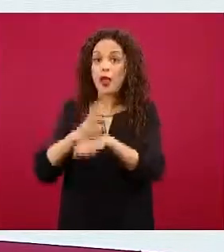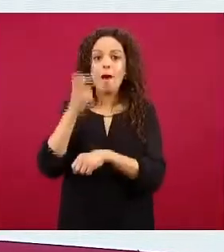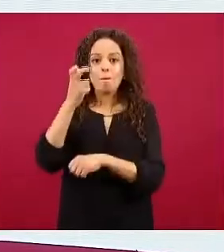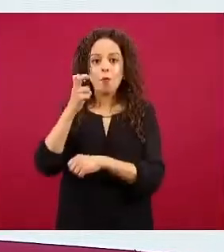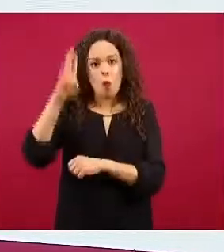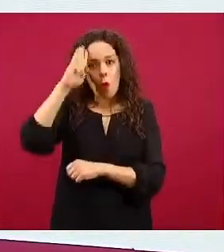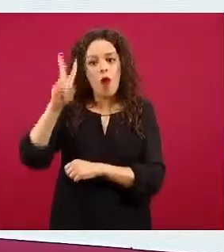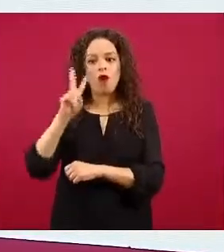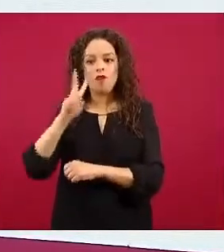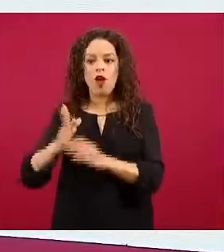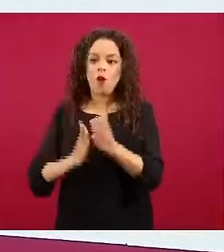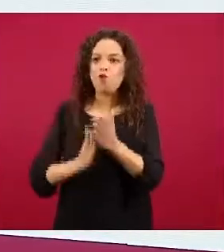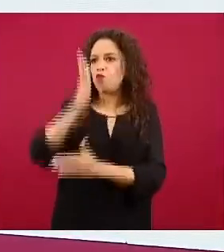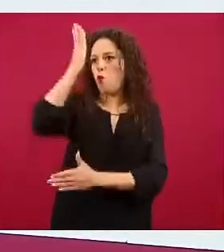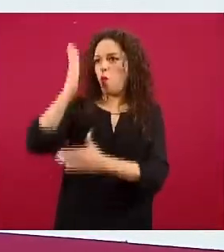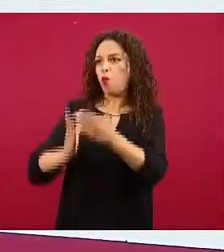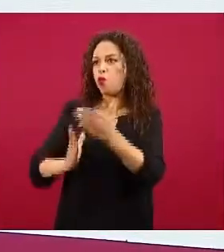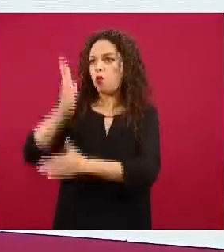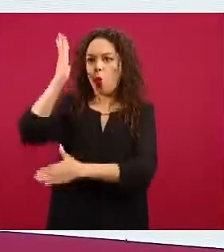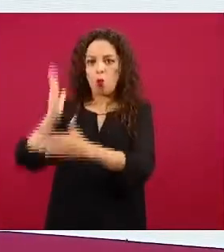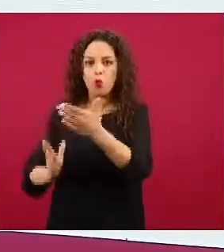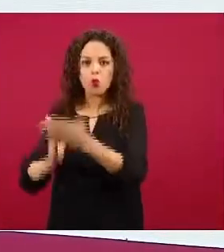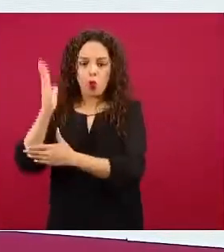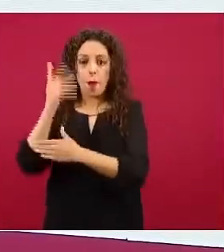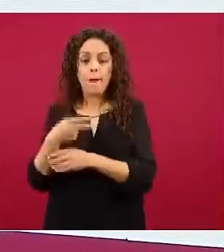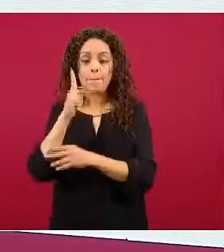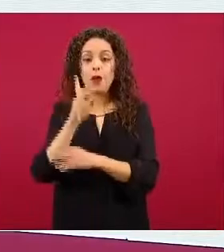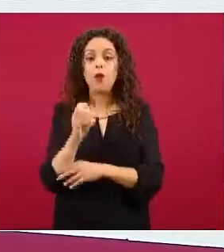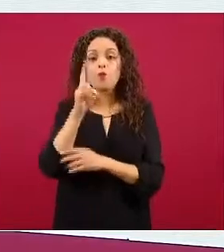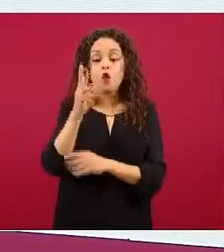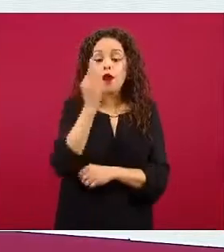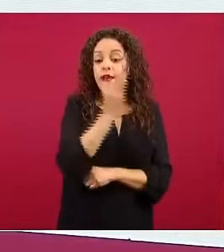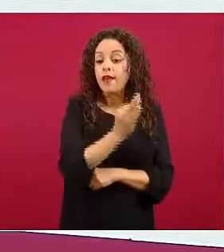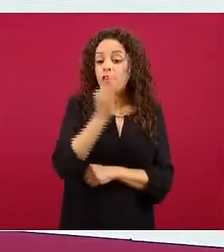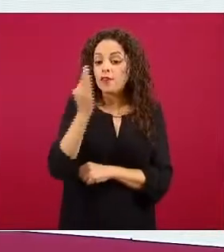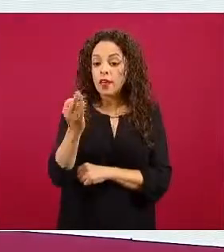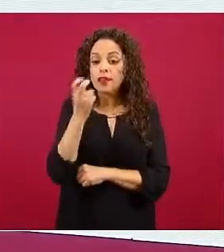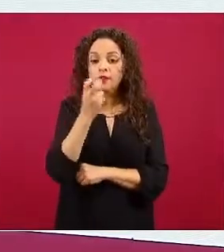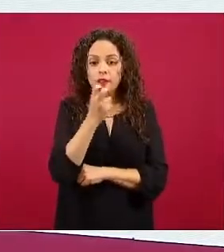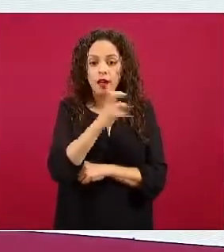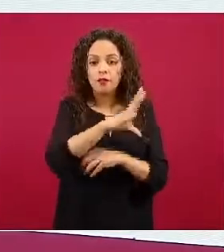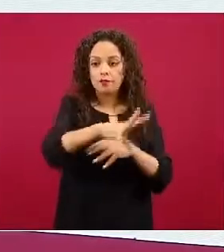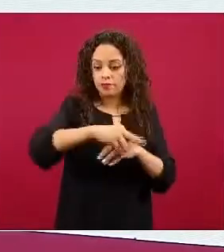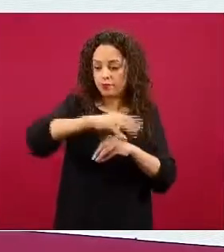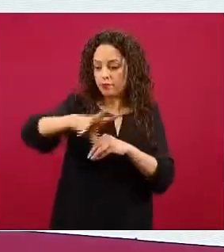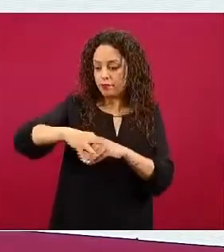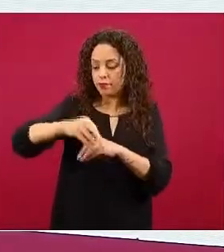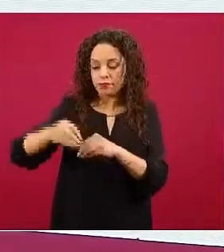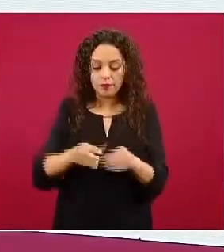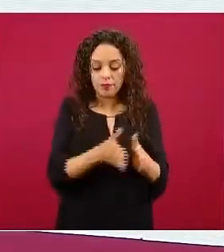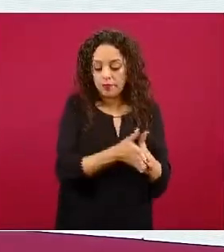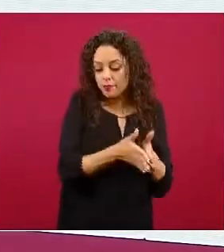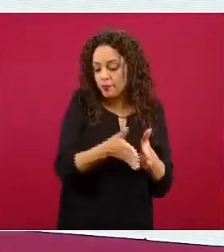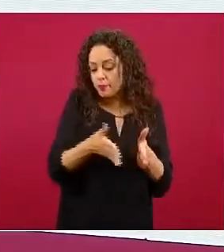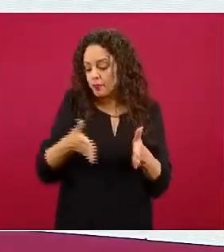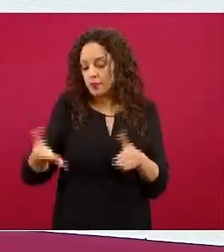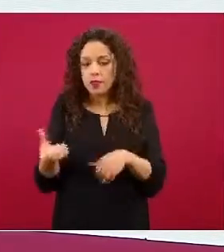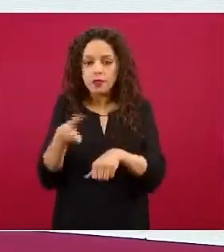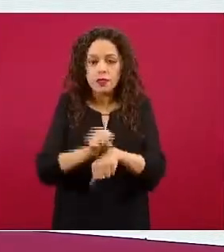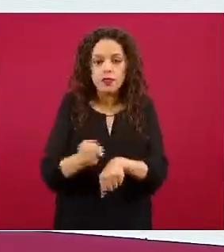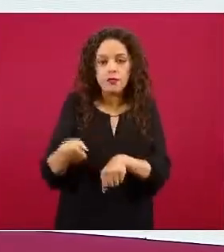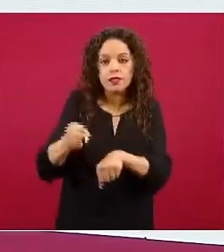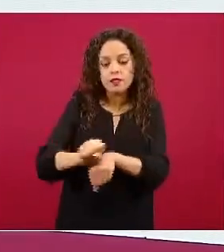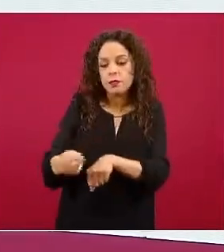estas defunciones, por fecha de ocurrencia, se distribuyen a lo largo de las